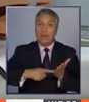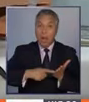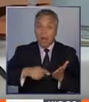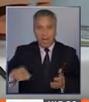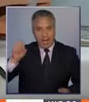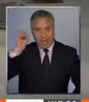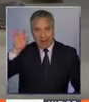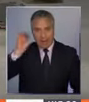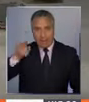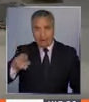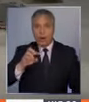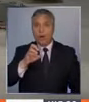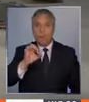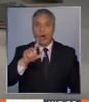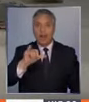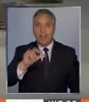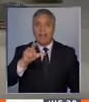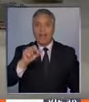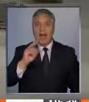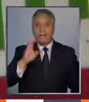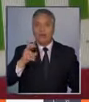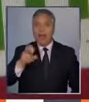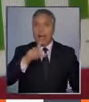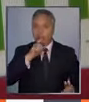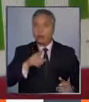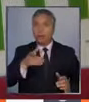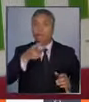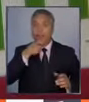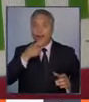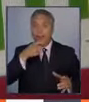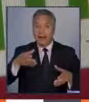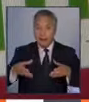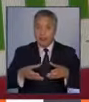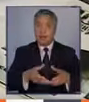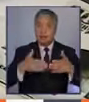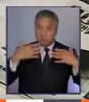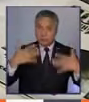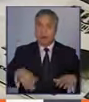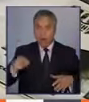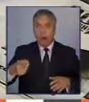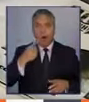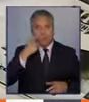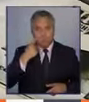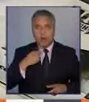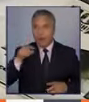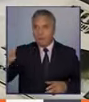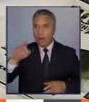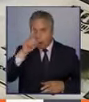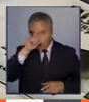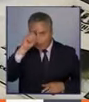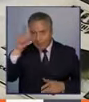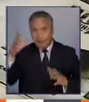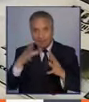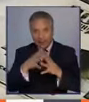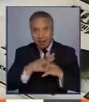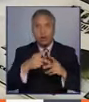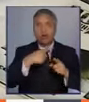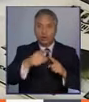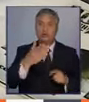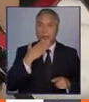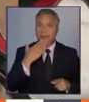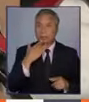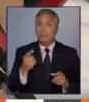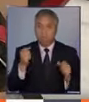hecho de policarbonato. Funciona con batería y está siendo probado en el SAMU Metropolitano y en el Hospital Militar. Tú puedes